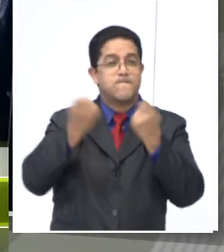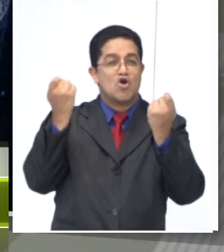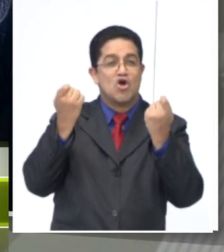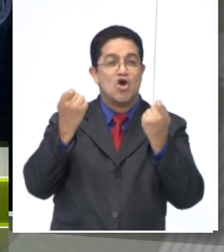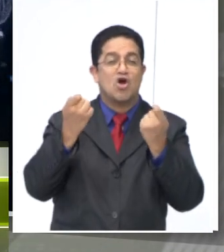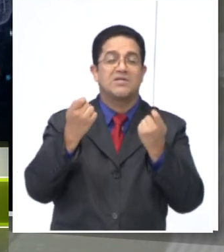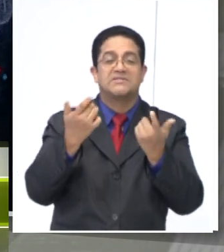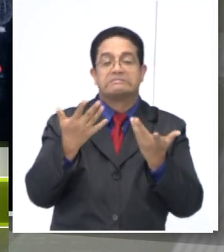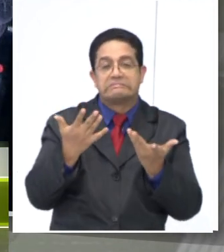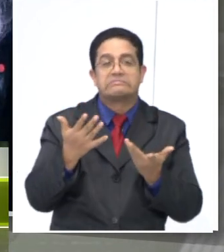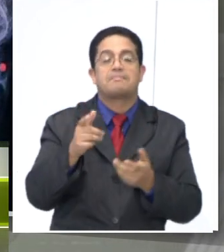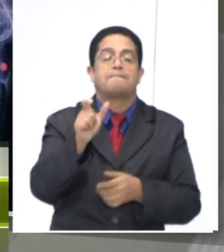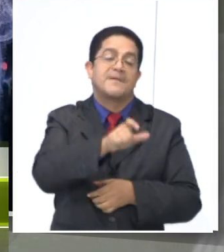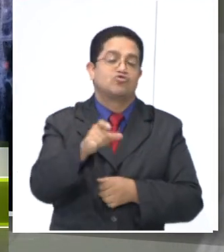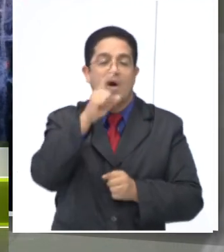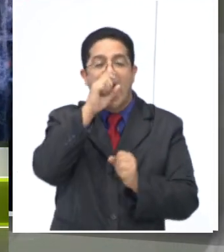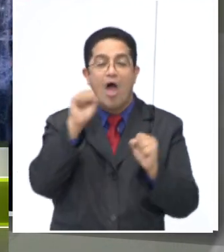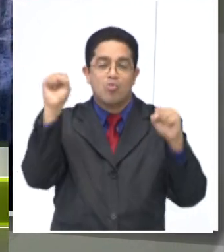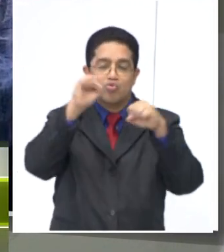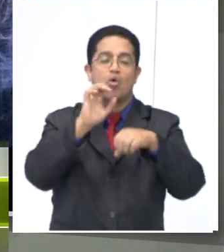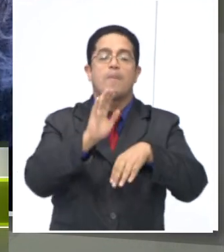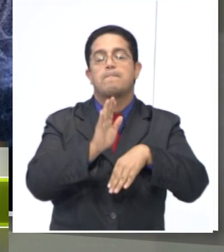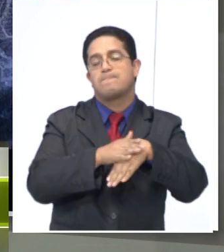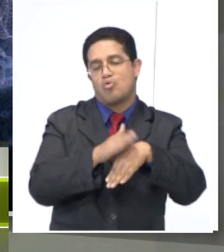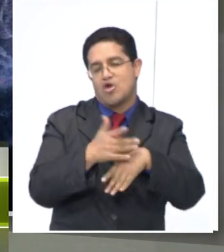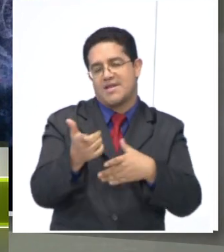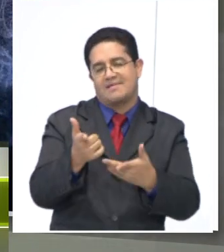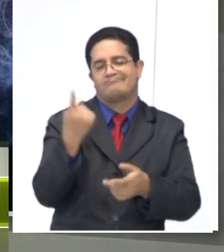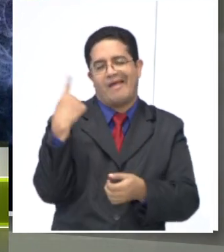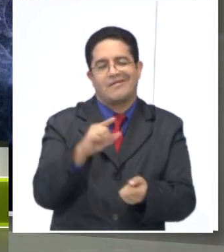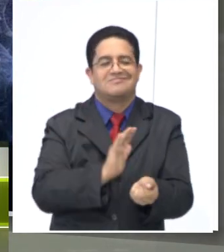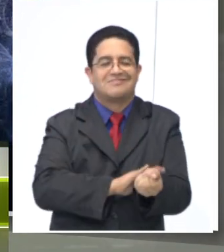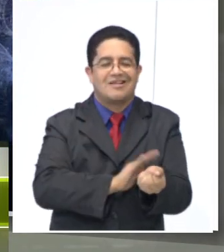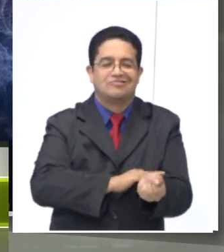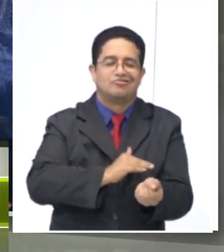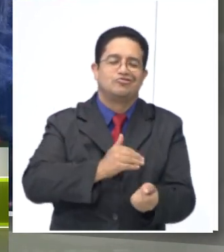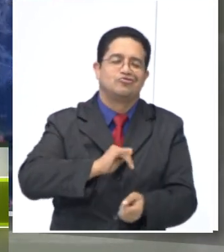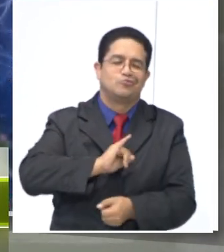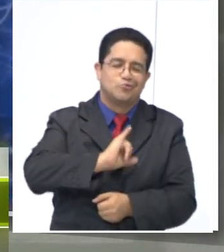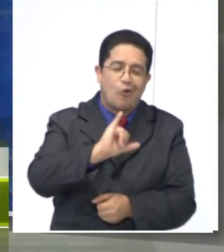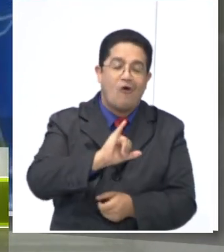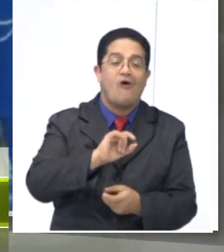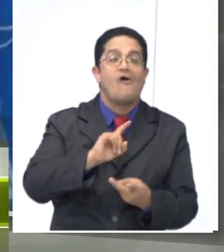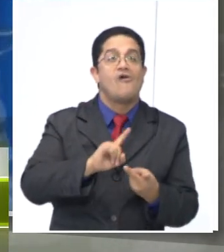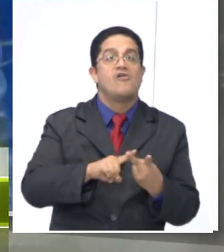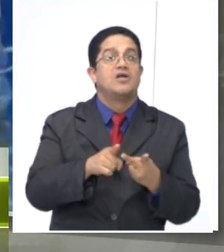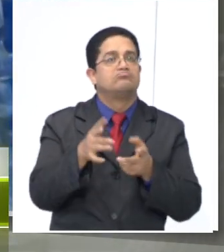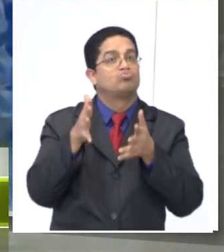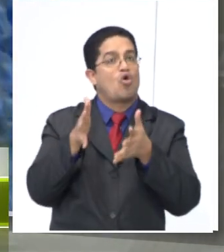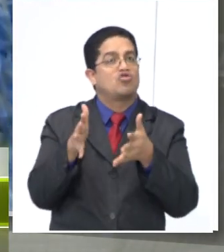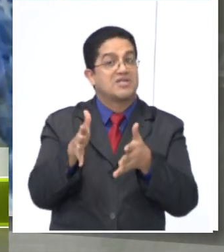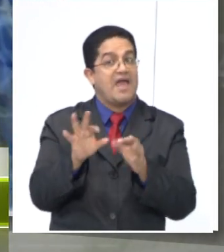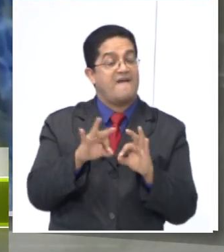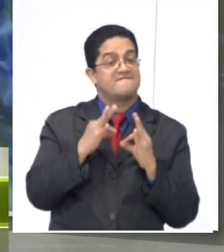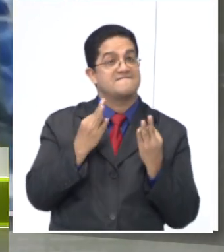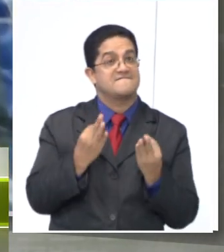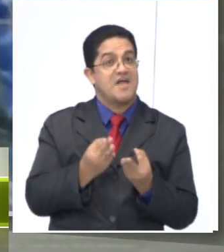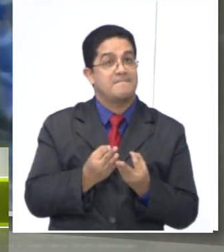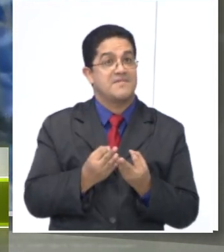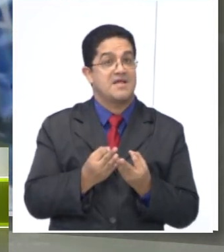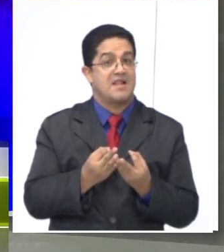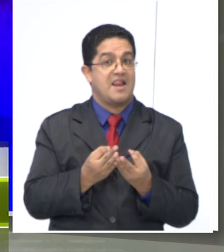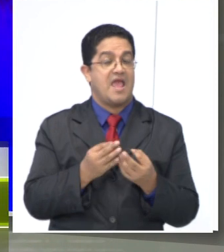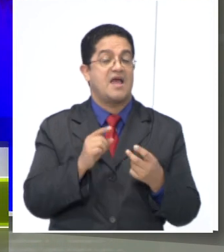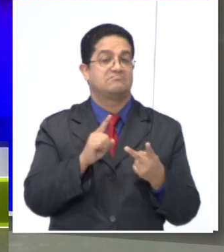generalmente ocurre en pacientes adultos mayores por hipertensión, pero no es nada más exclusivo de ellos, se ha aconsejado que los familiares de primer y segundo